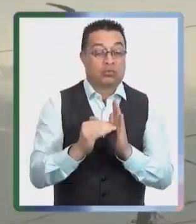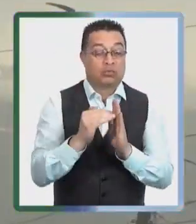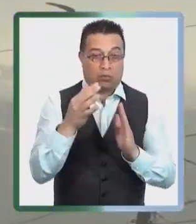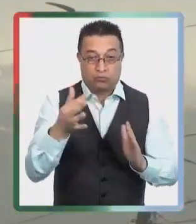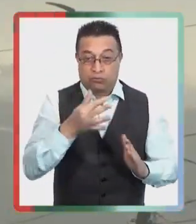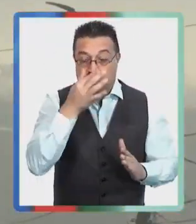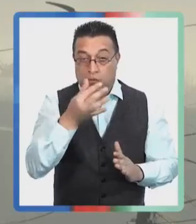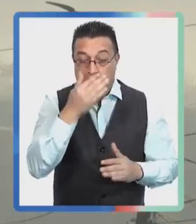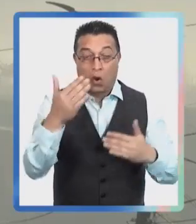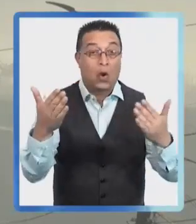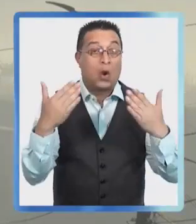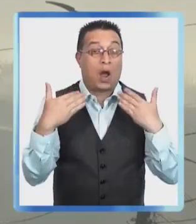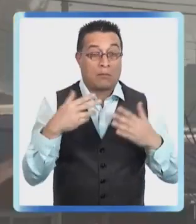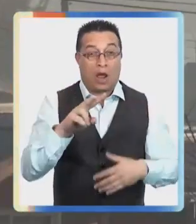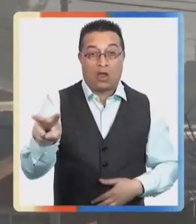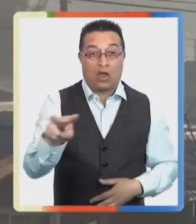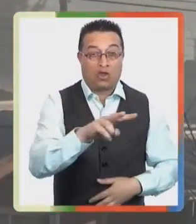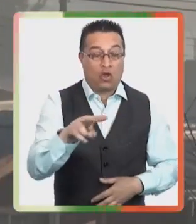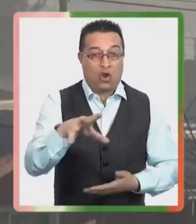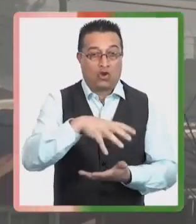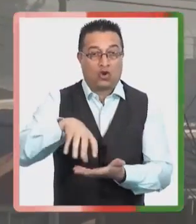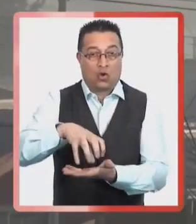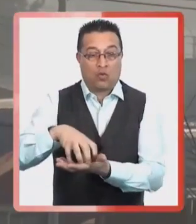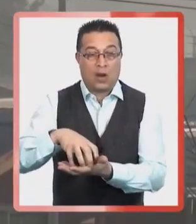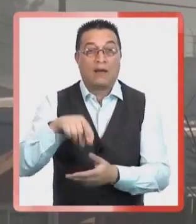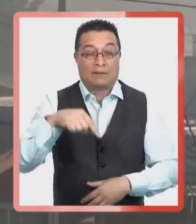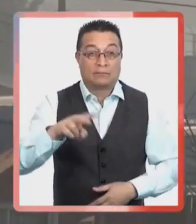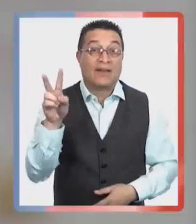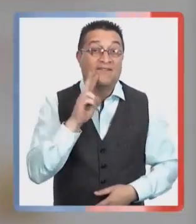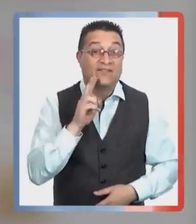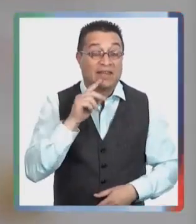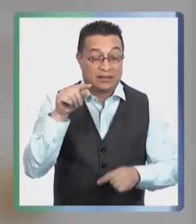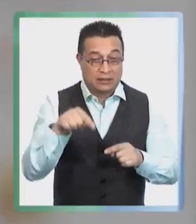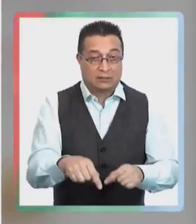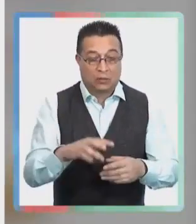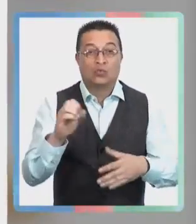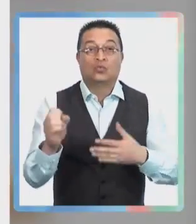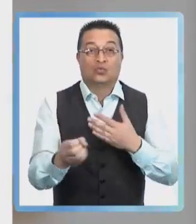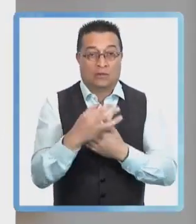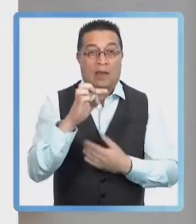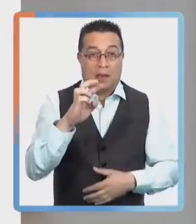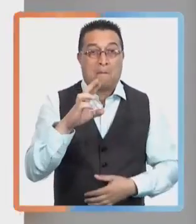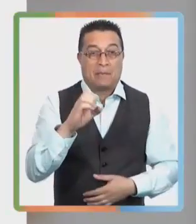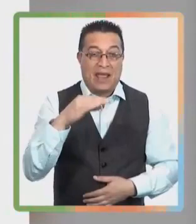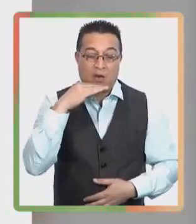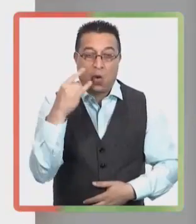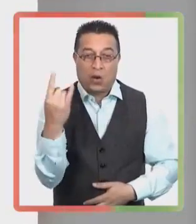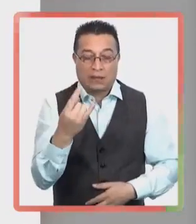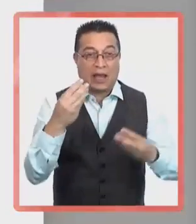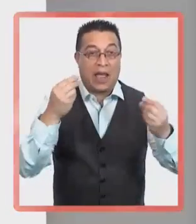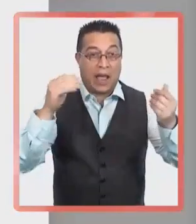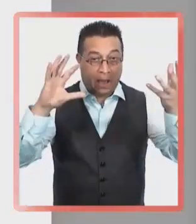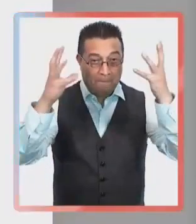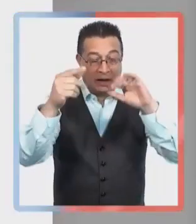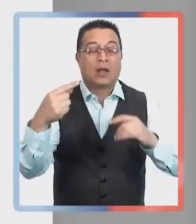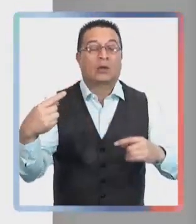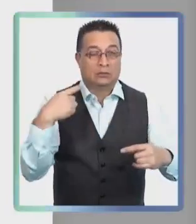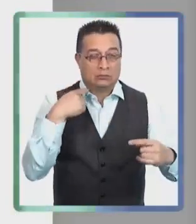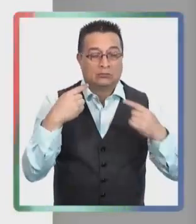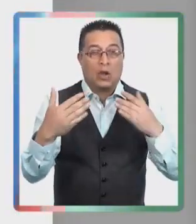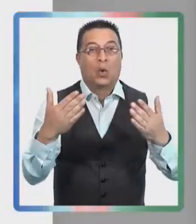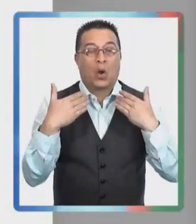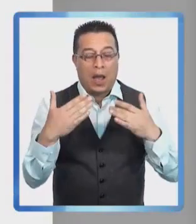del aumento de la contaminación del aire en ambas comunas este viernes se registra una nueva primera agencia ambiental producto